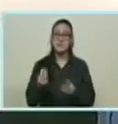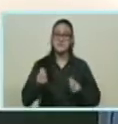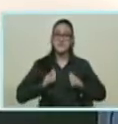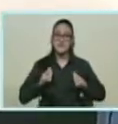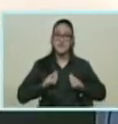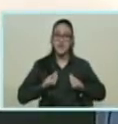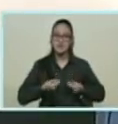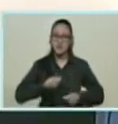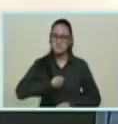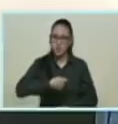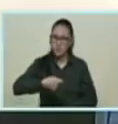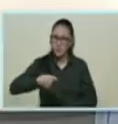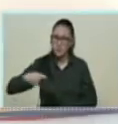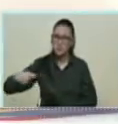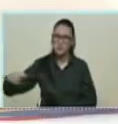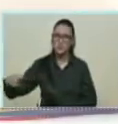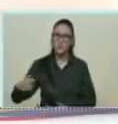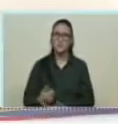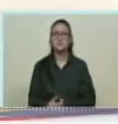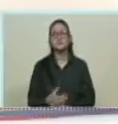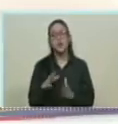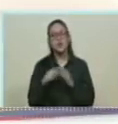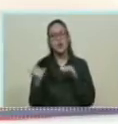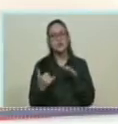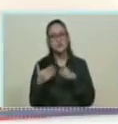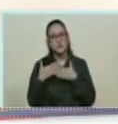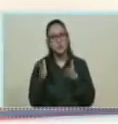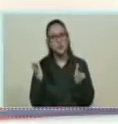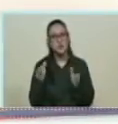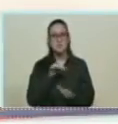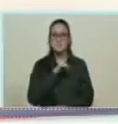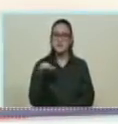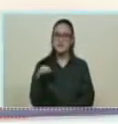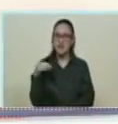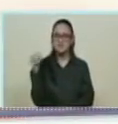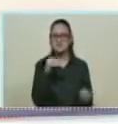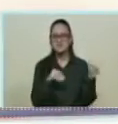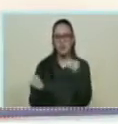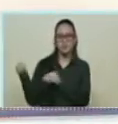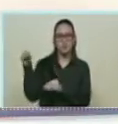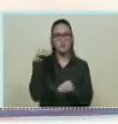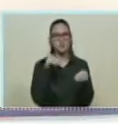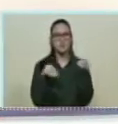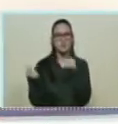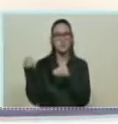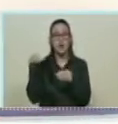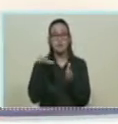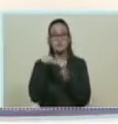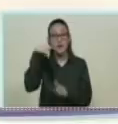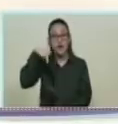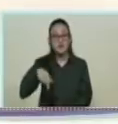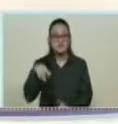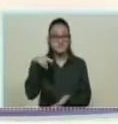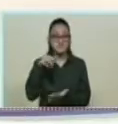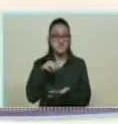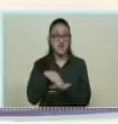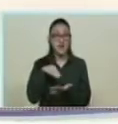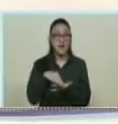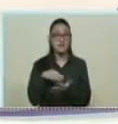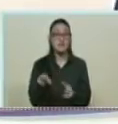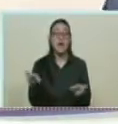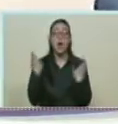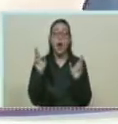que entre las instituciones públicas y privadas se han construido en el estado Miranda, y el reto